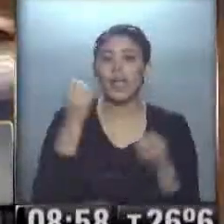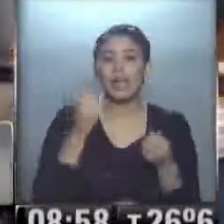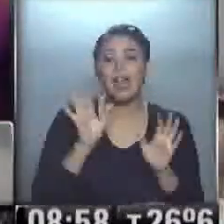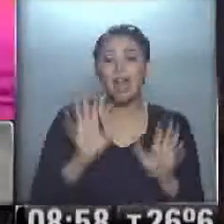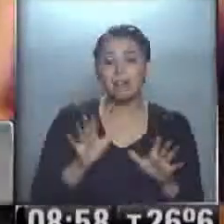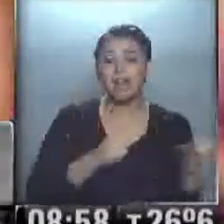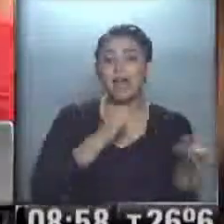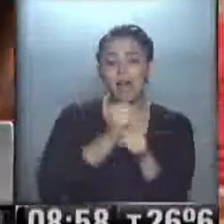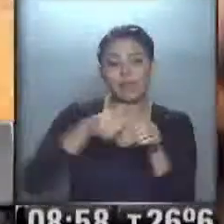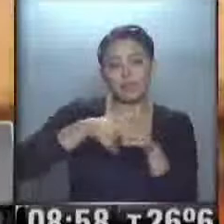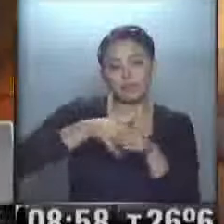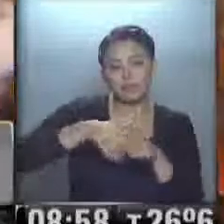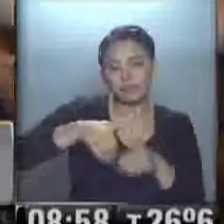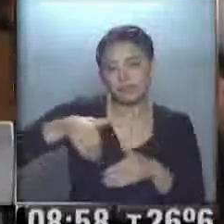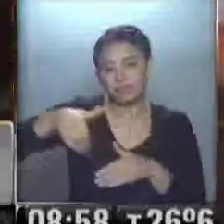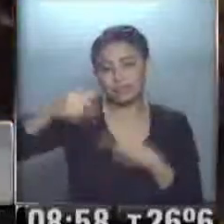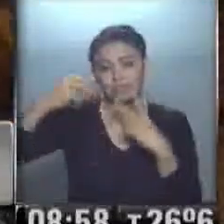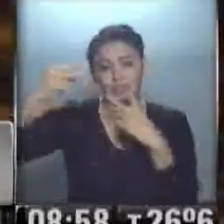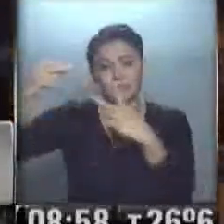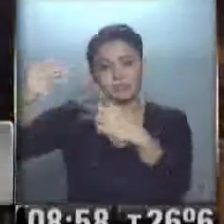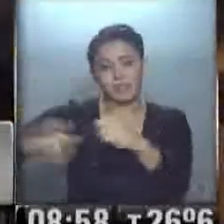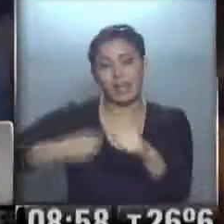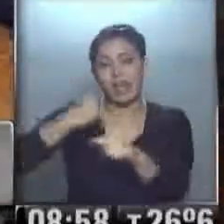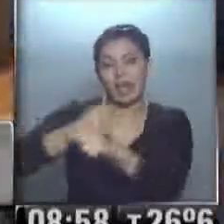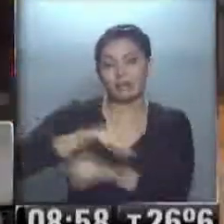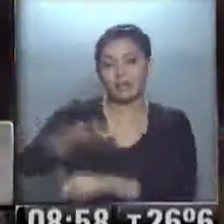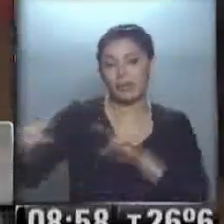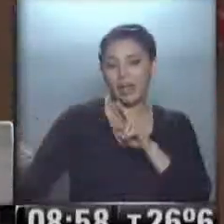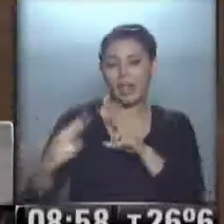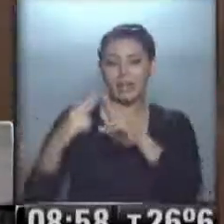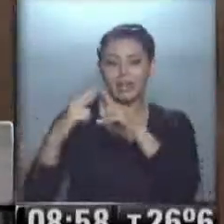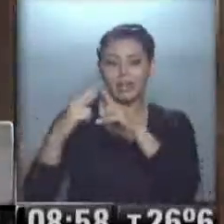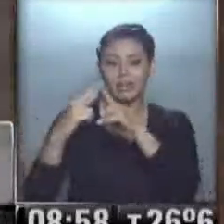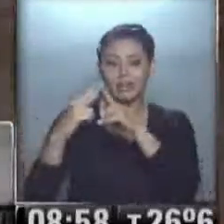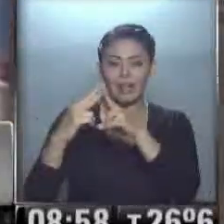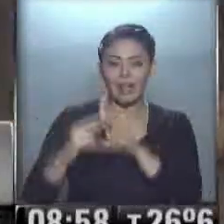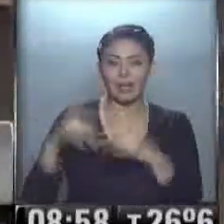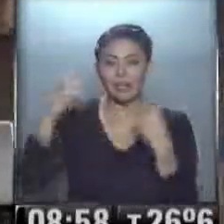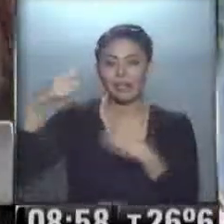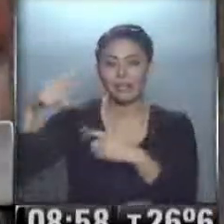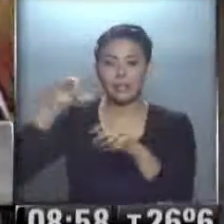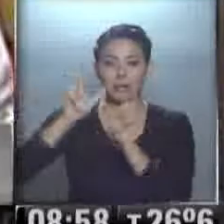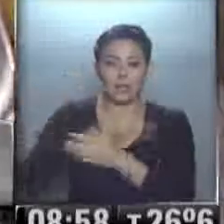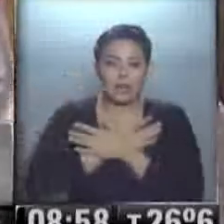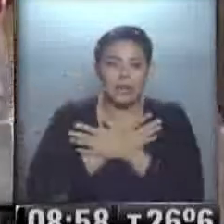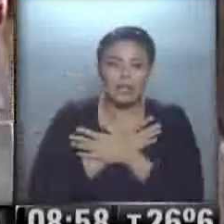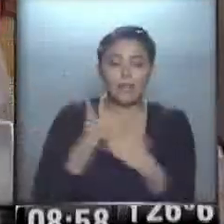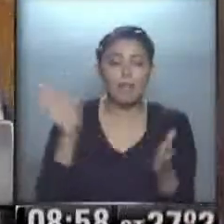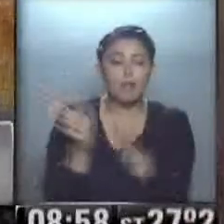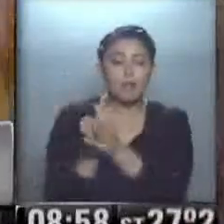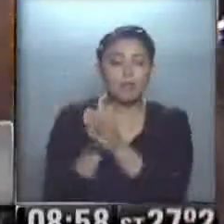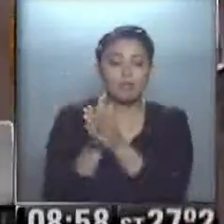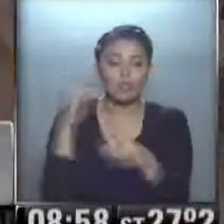que lo va a llevar a su a su encuentro con los seres queridos para pasar estas